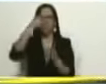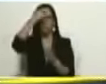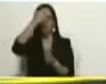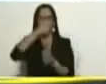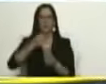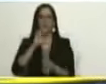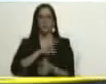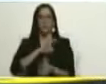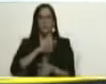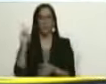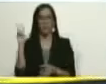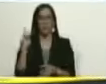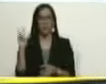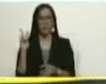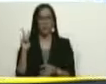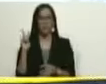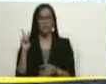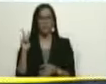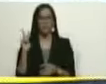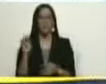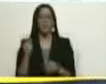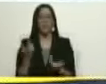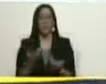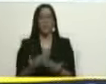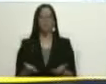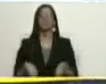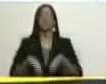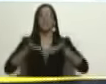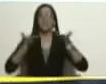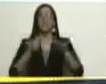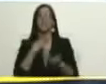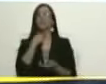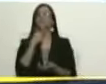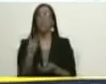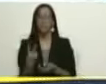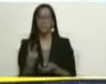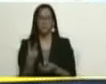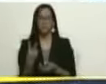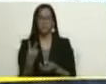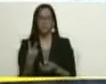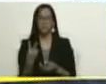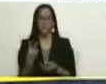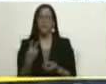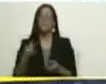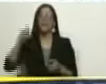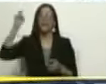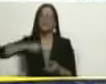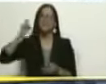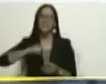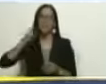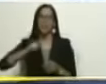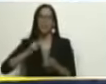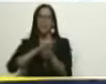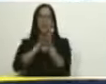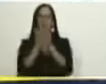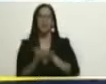sociedad venezolana. Hemos levantado siempre nuestra voz para exigir el levantamiento del